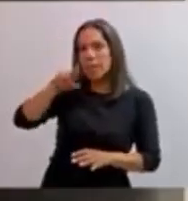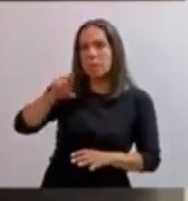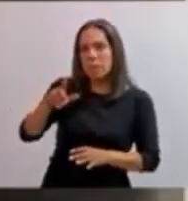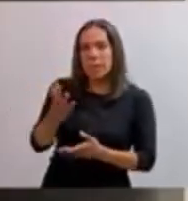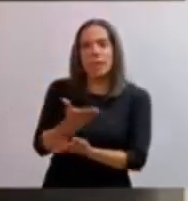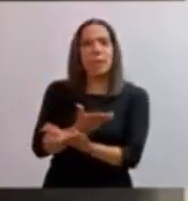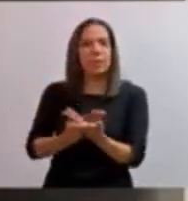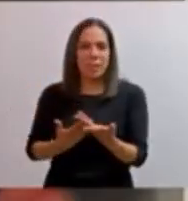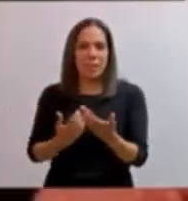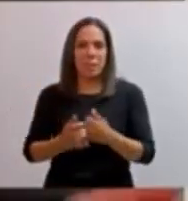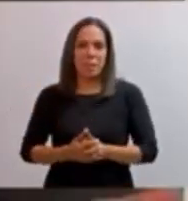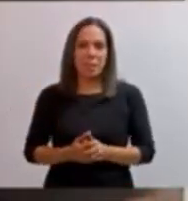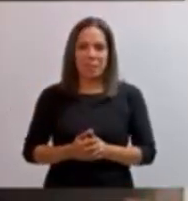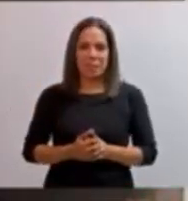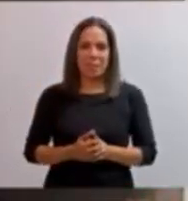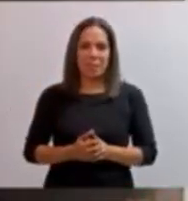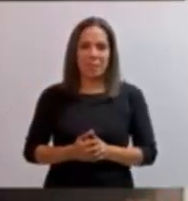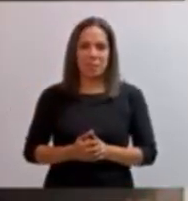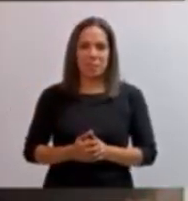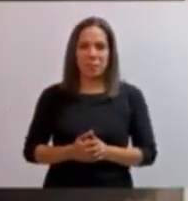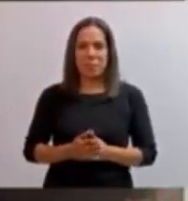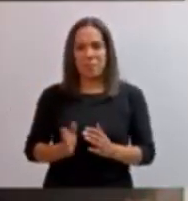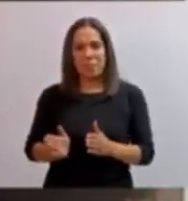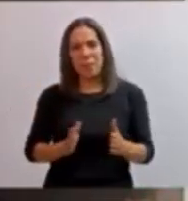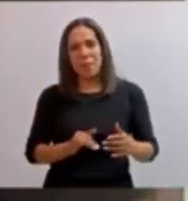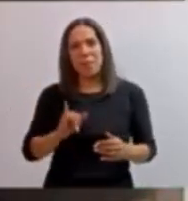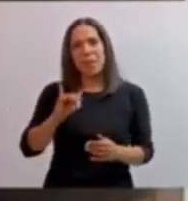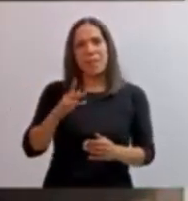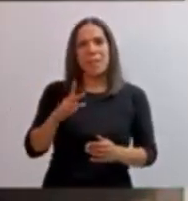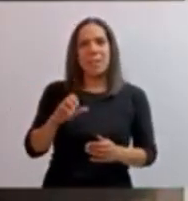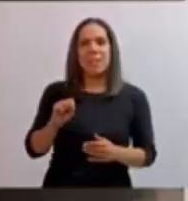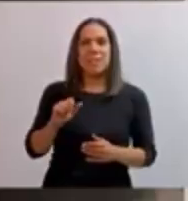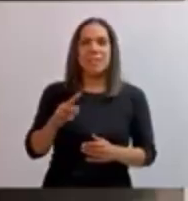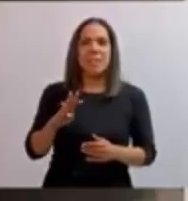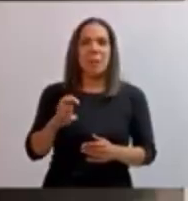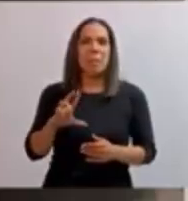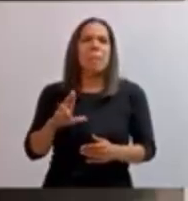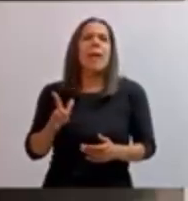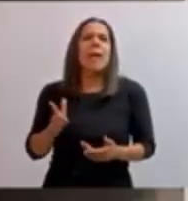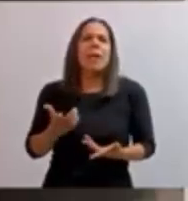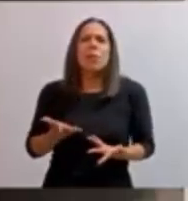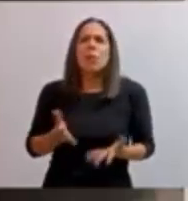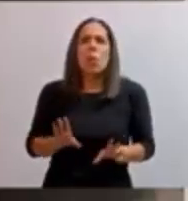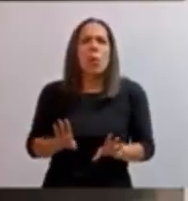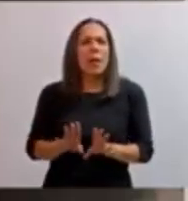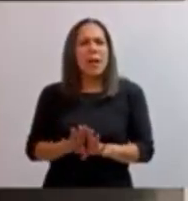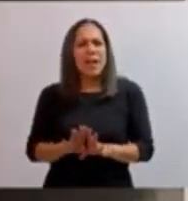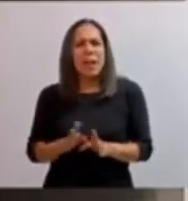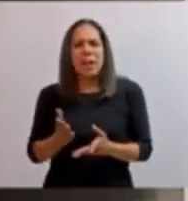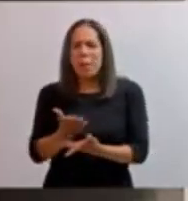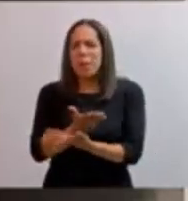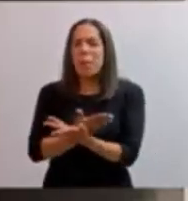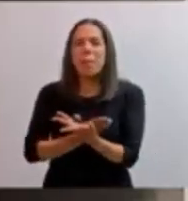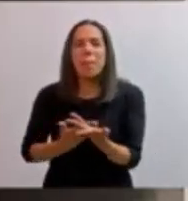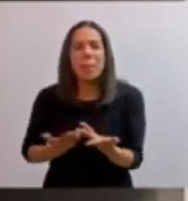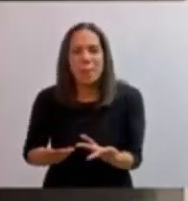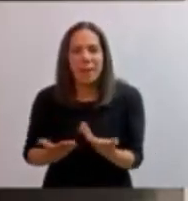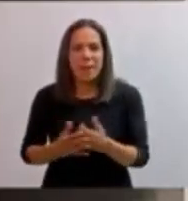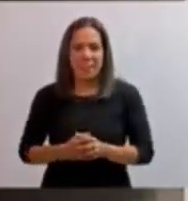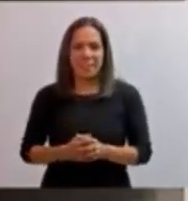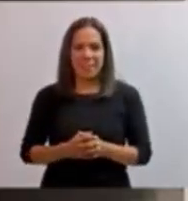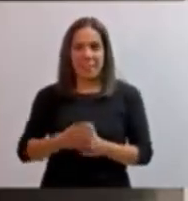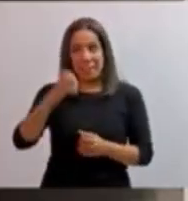técnicos escolares. Y bueno, Isabel, ¿usted qué nos puede compartir a partir de su experiencia